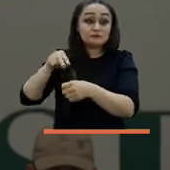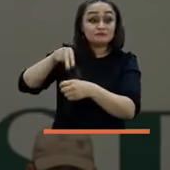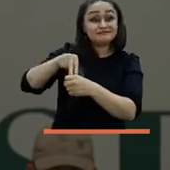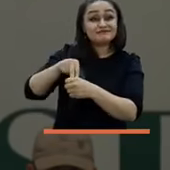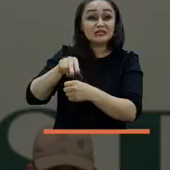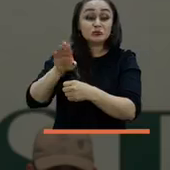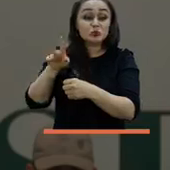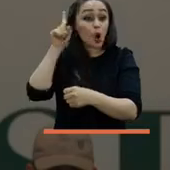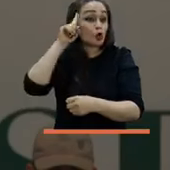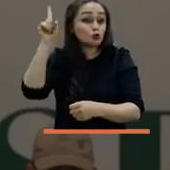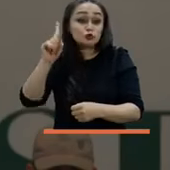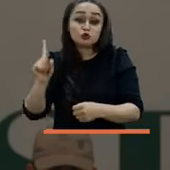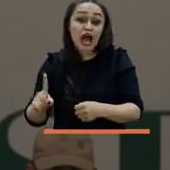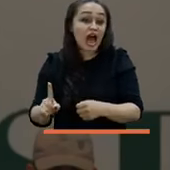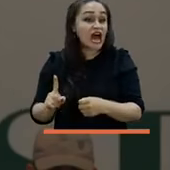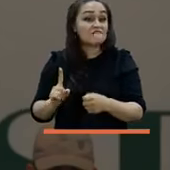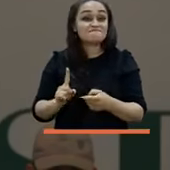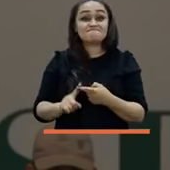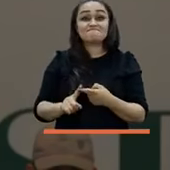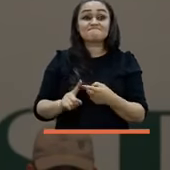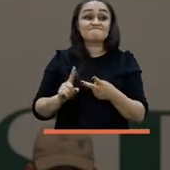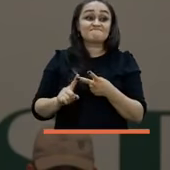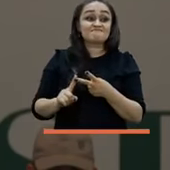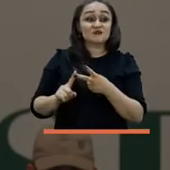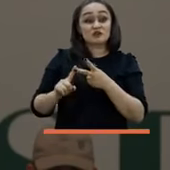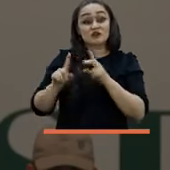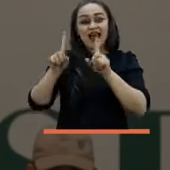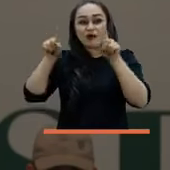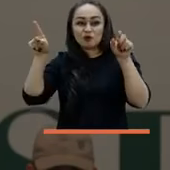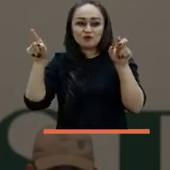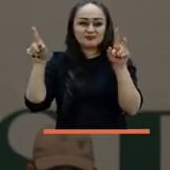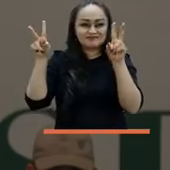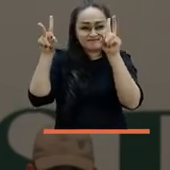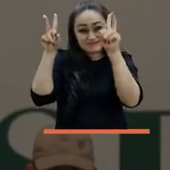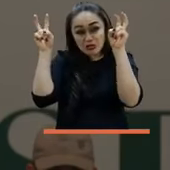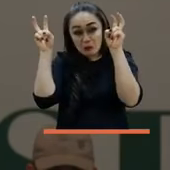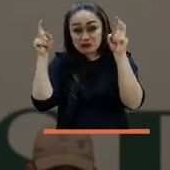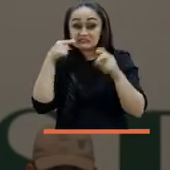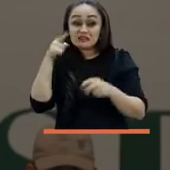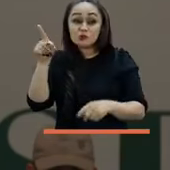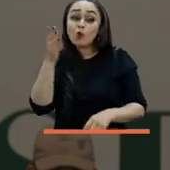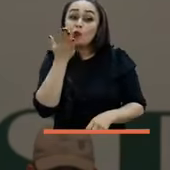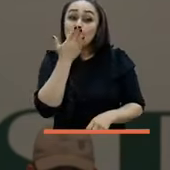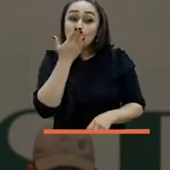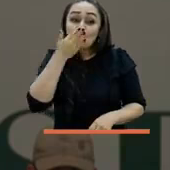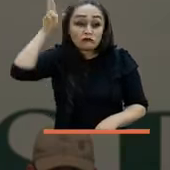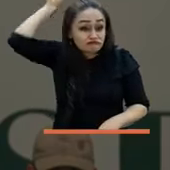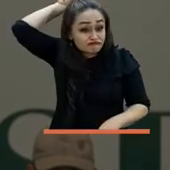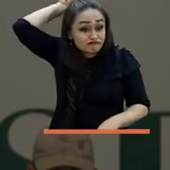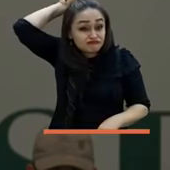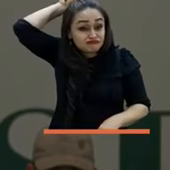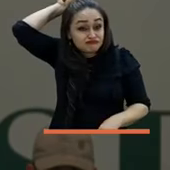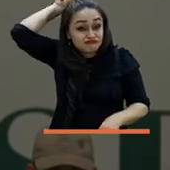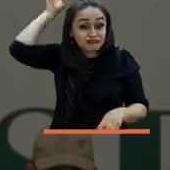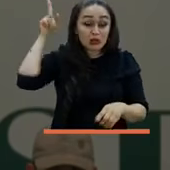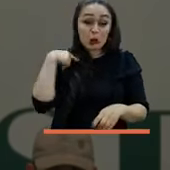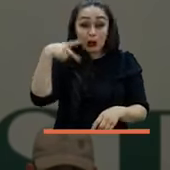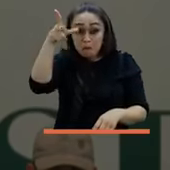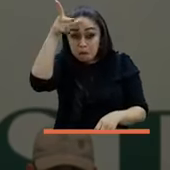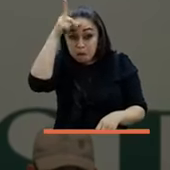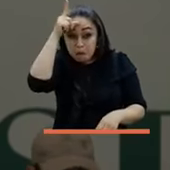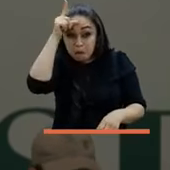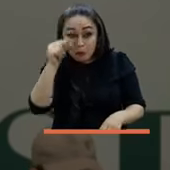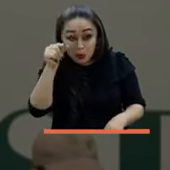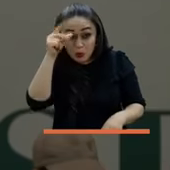no sabe o el mal llamado el indio bruto no sabe hay que enseñarle entonces nos tienen como